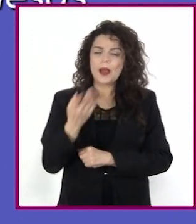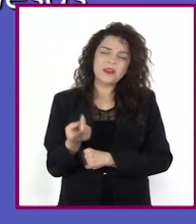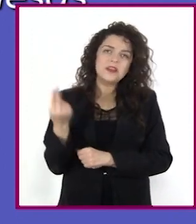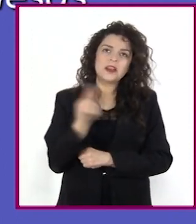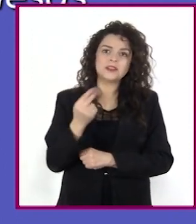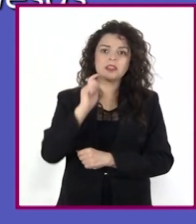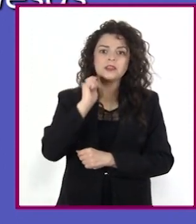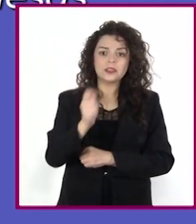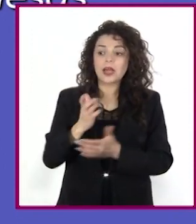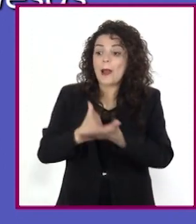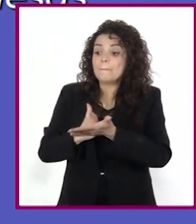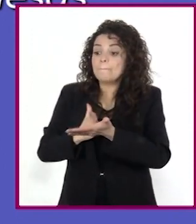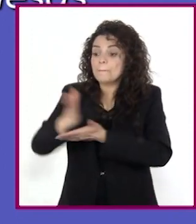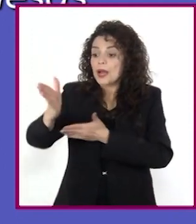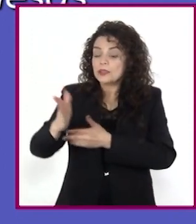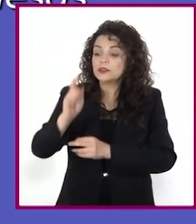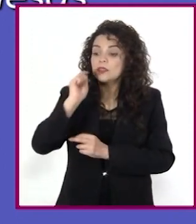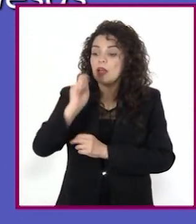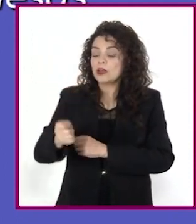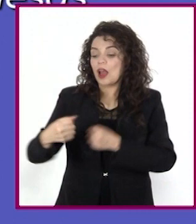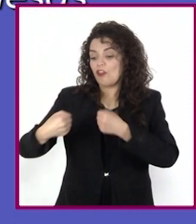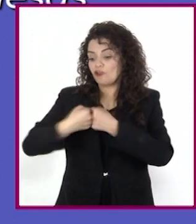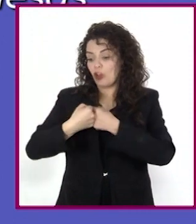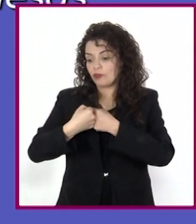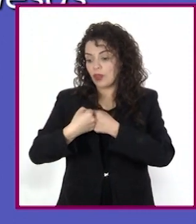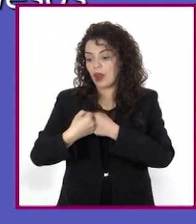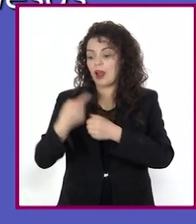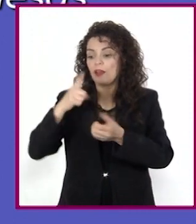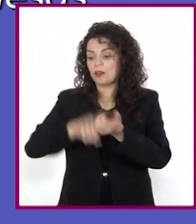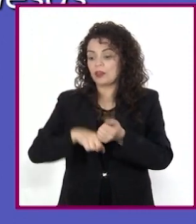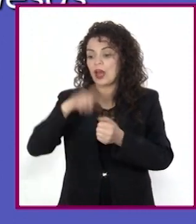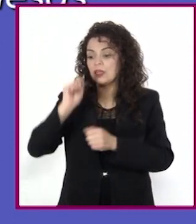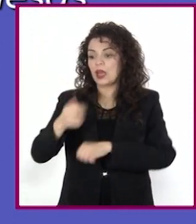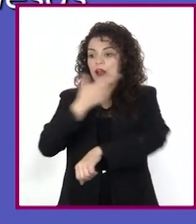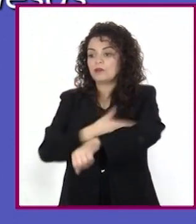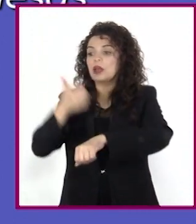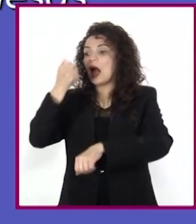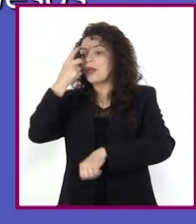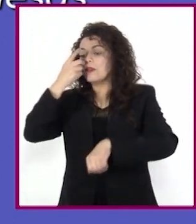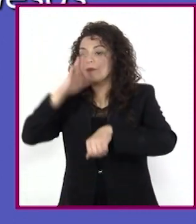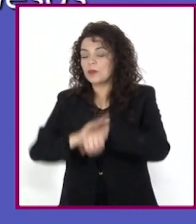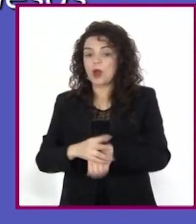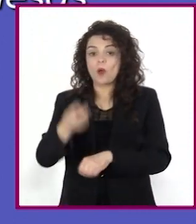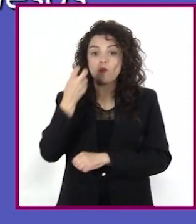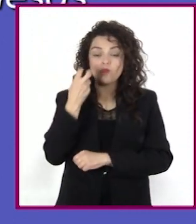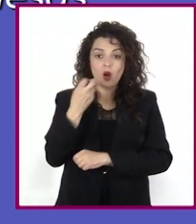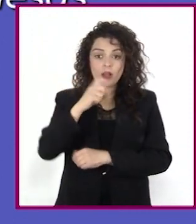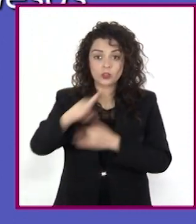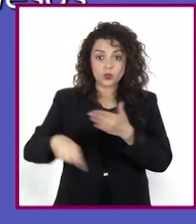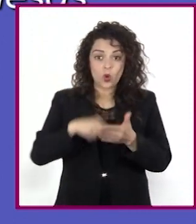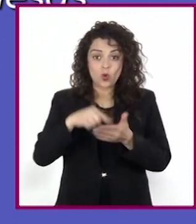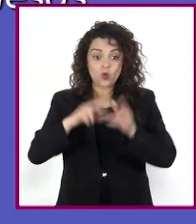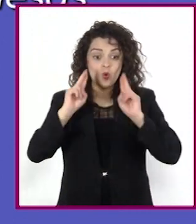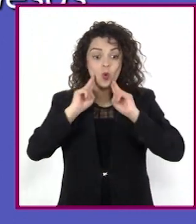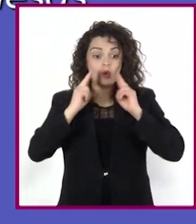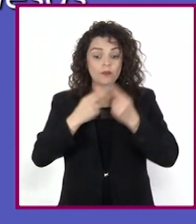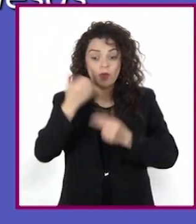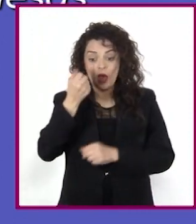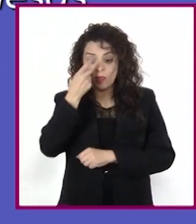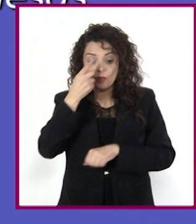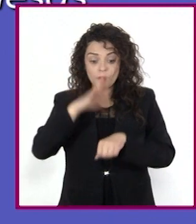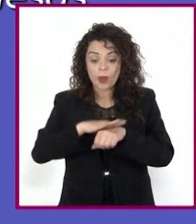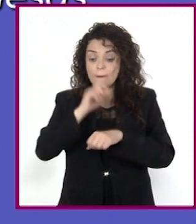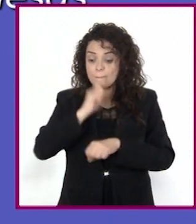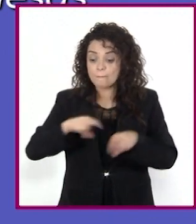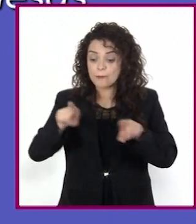alguna delimitación administrativa, por ello, se excluyen los traslados de residencia dentro de la misma unidad administrativa,